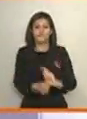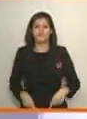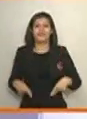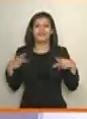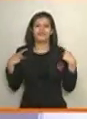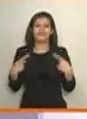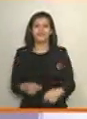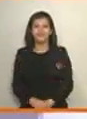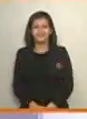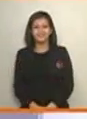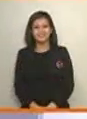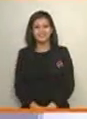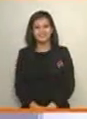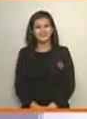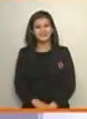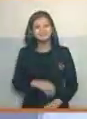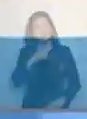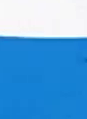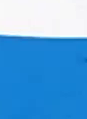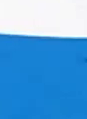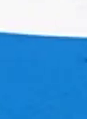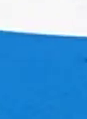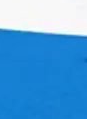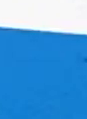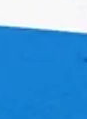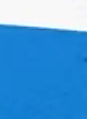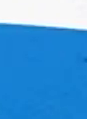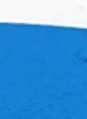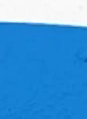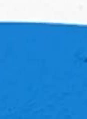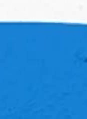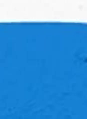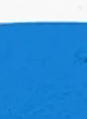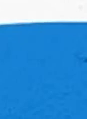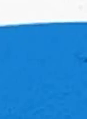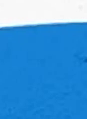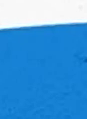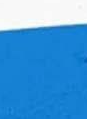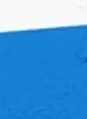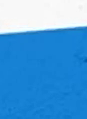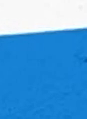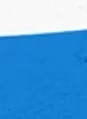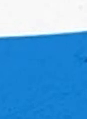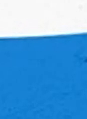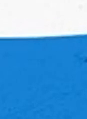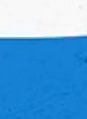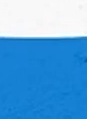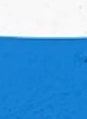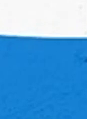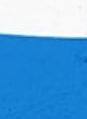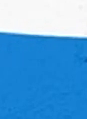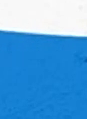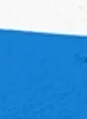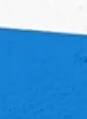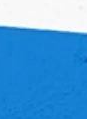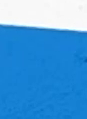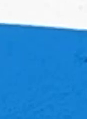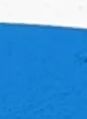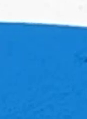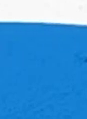cambia la vida. Juega creyendo que será posible. Esto fue